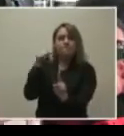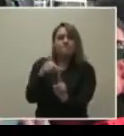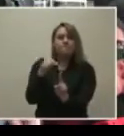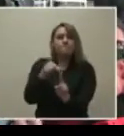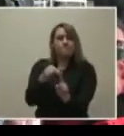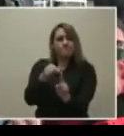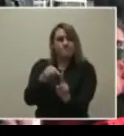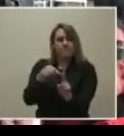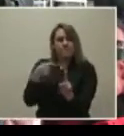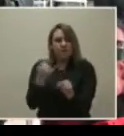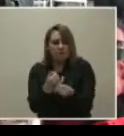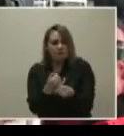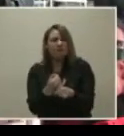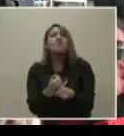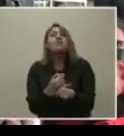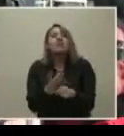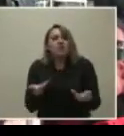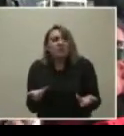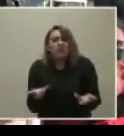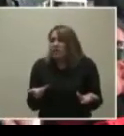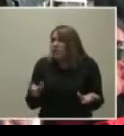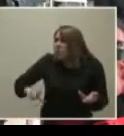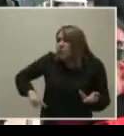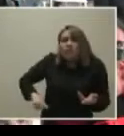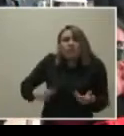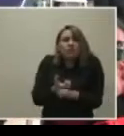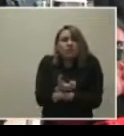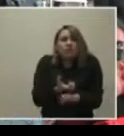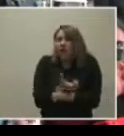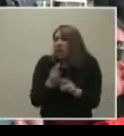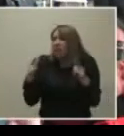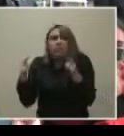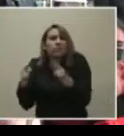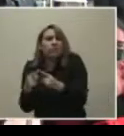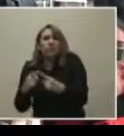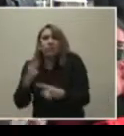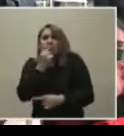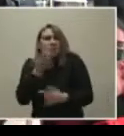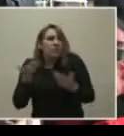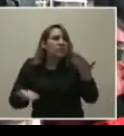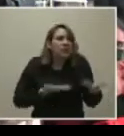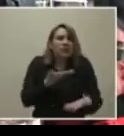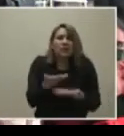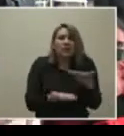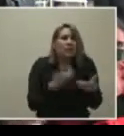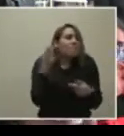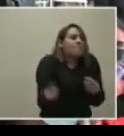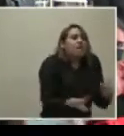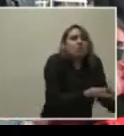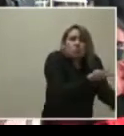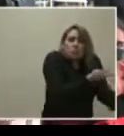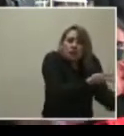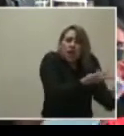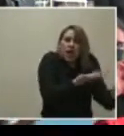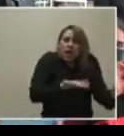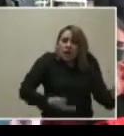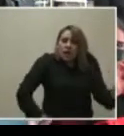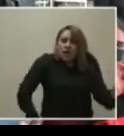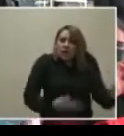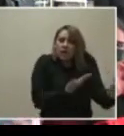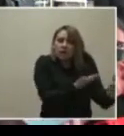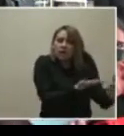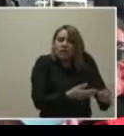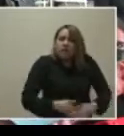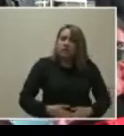por parte del gobierno del Estado o de ninguna institución en este caso? Preguntarles, porque el mecanismo, aunque digan que estaba operando y que no